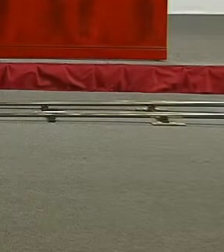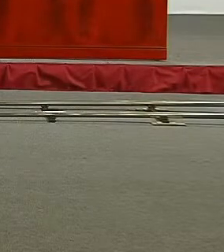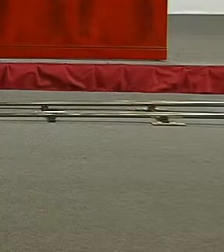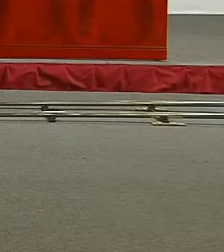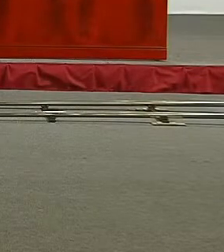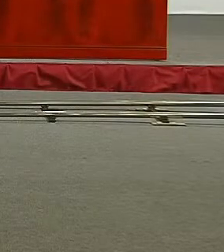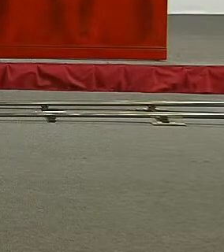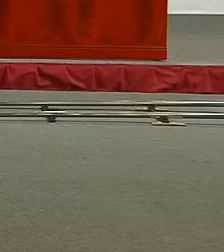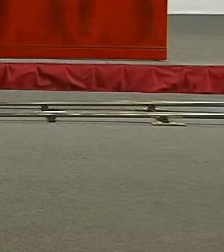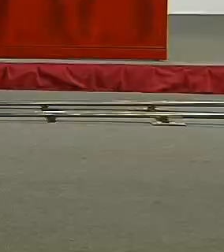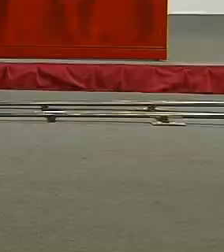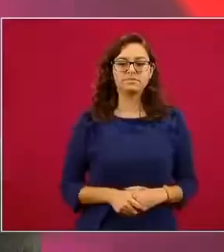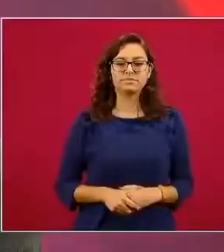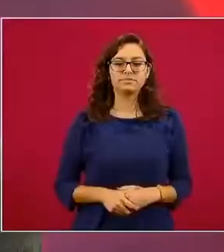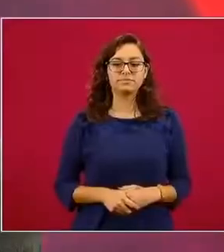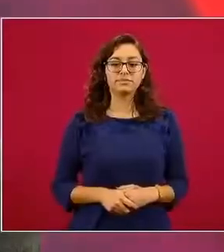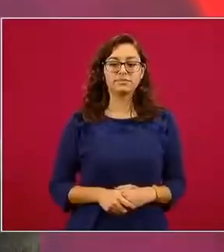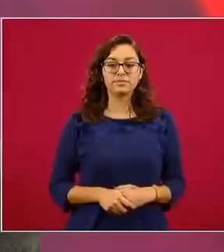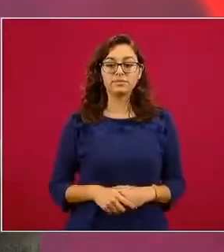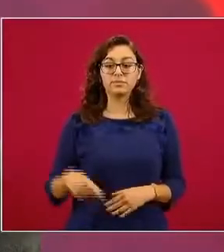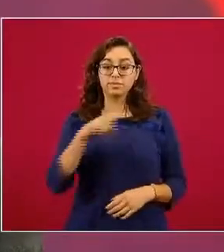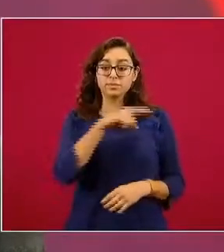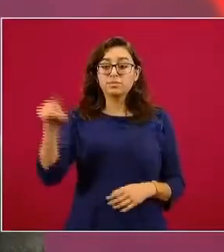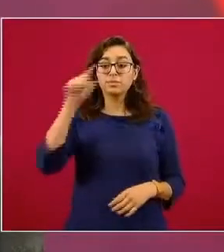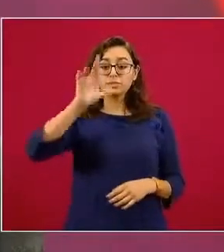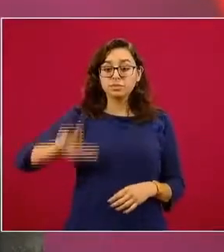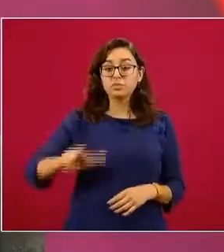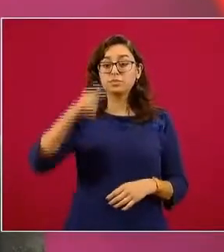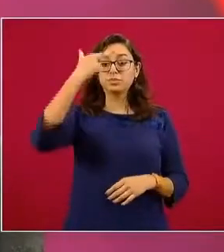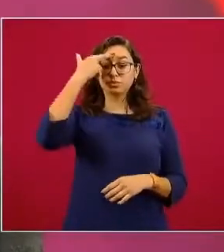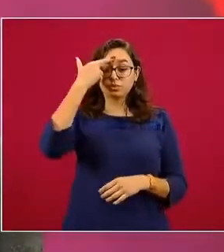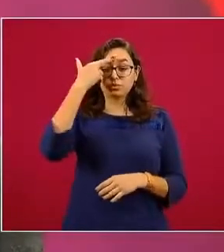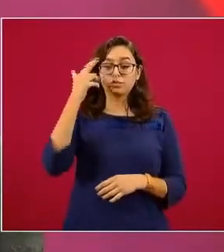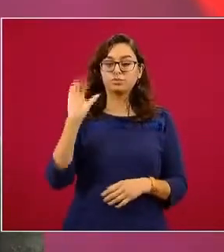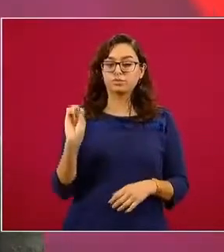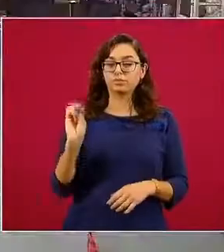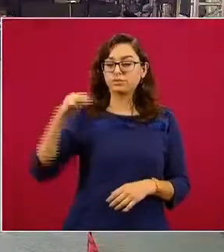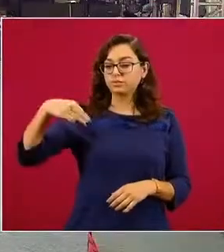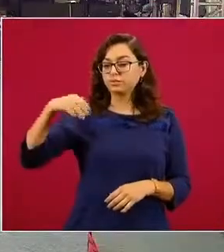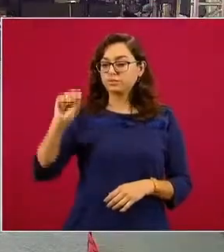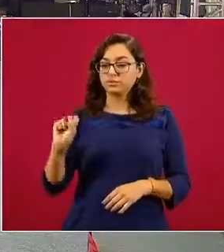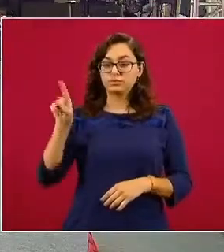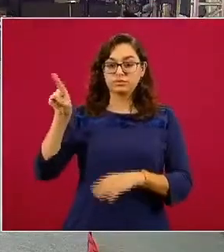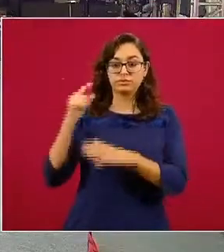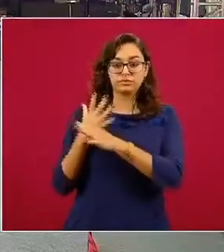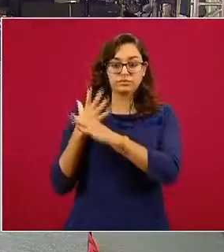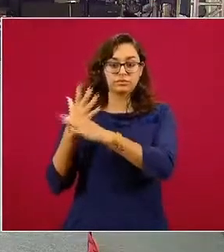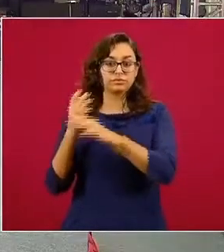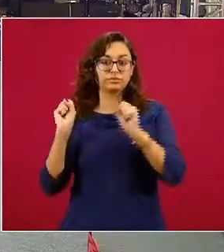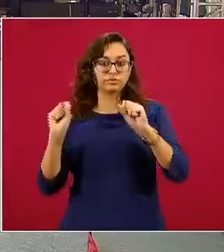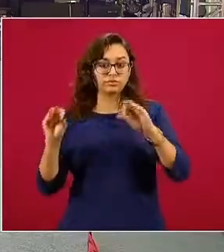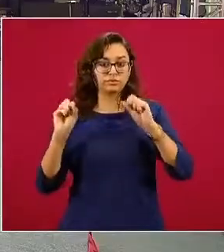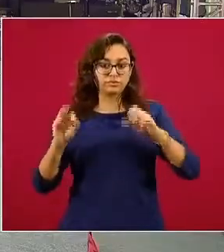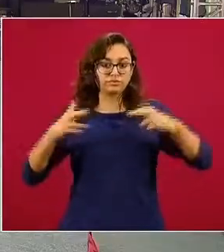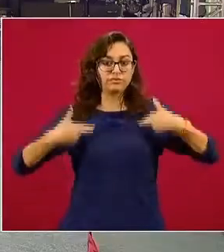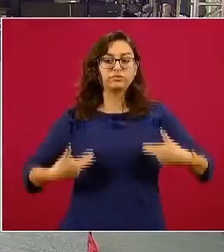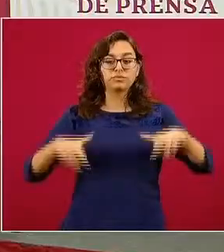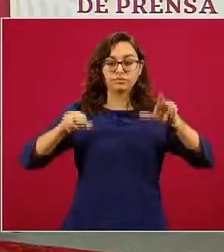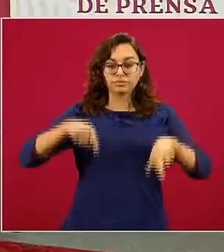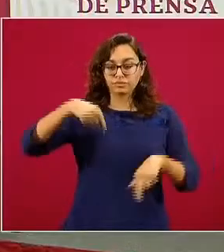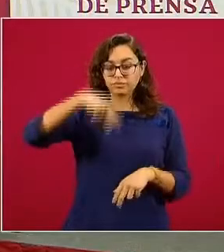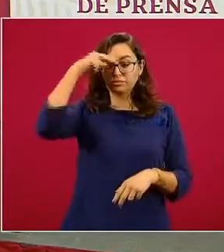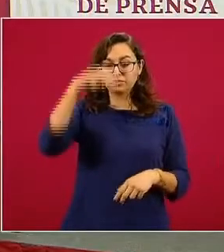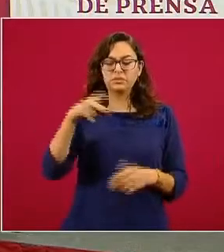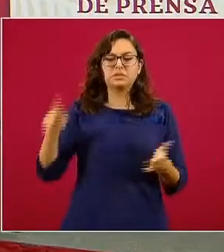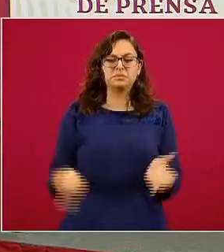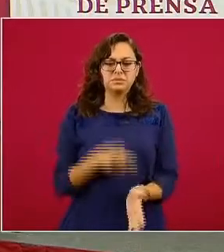el inicio. Recordarán quizá algunos de ustedes que la propia Organización Mundial de la Salud, a través de su oficina en México, nos ha platicado